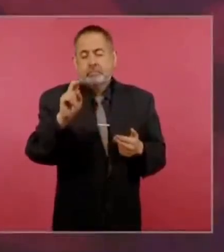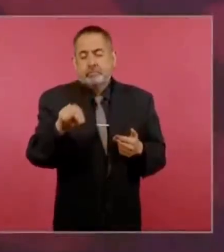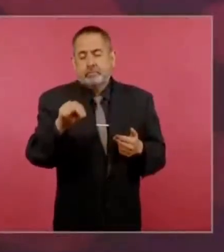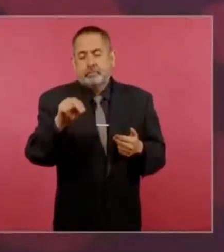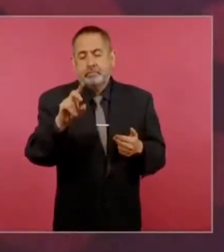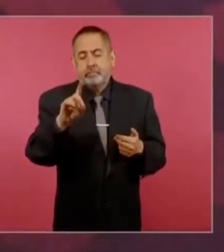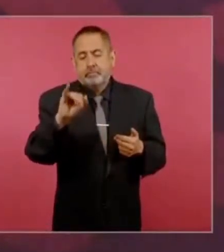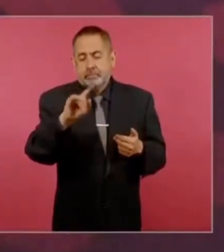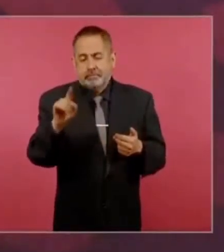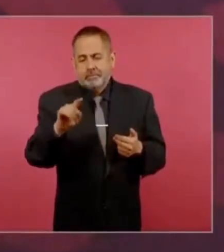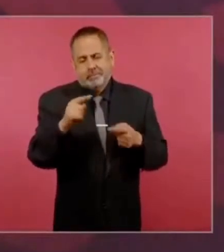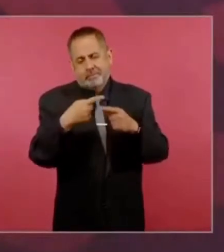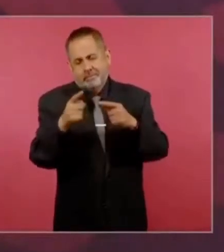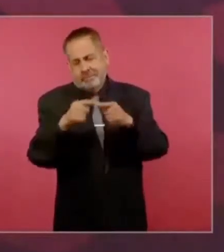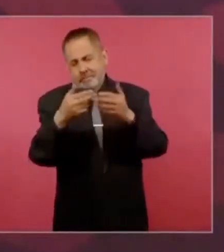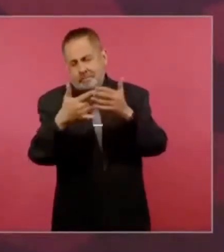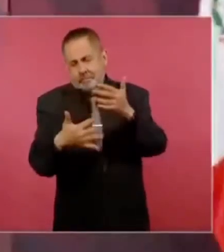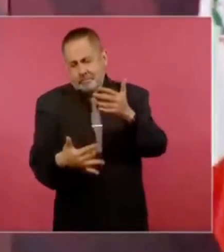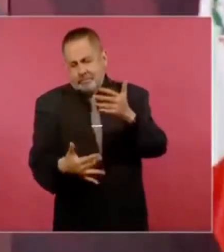y otros más.